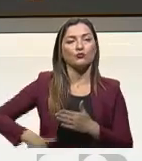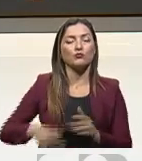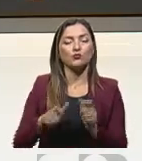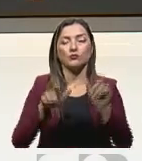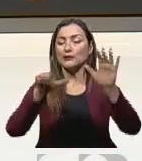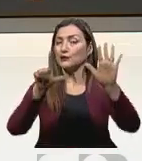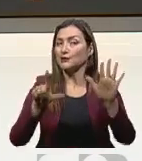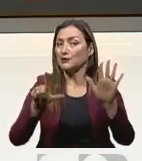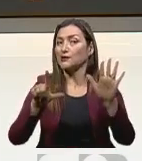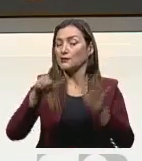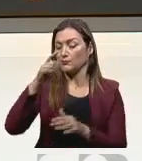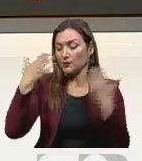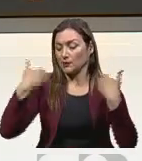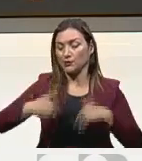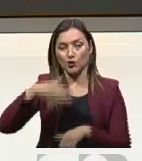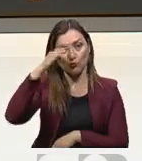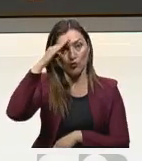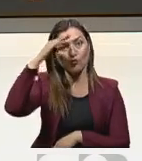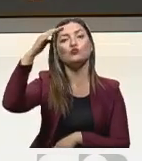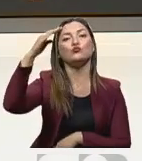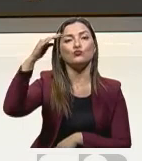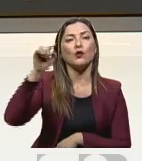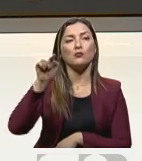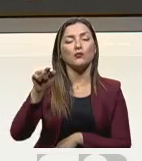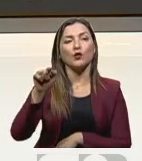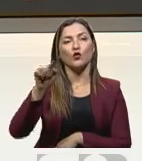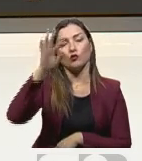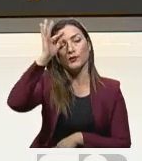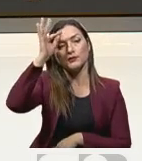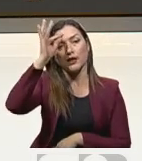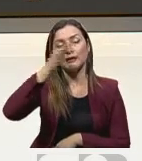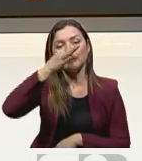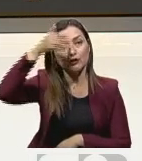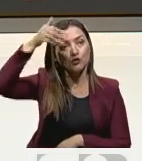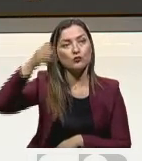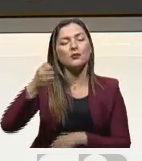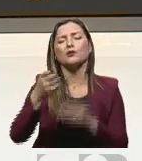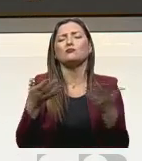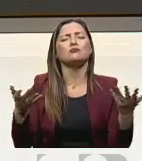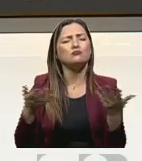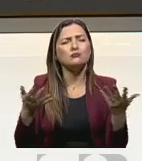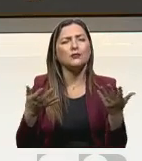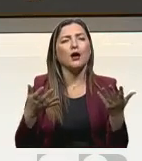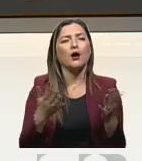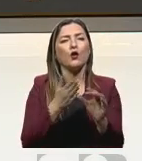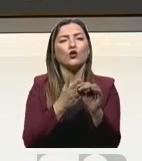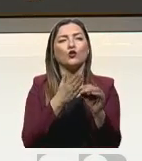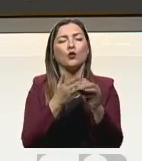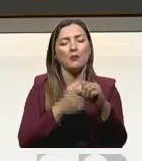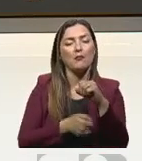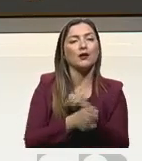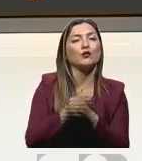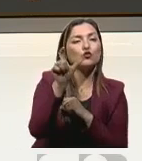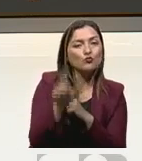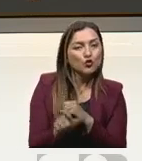vestidos de policías ingresaron al hospital Gustavo Domínguez en Santo Domingo esto con la finalidad de matar a un ciudadano que